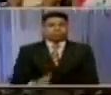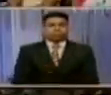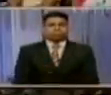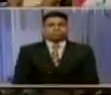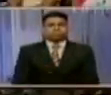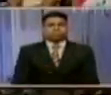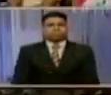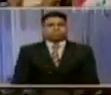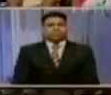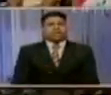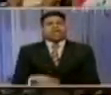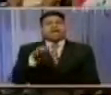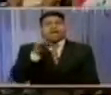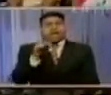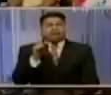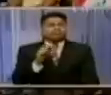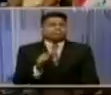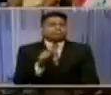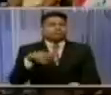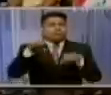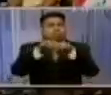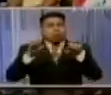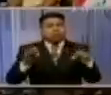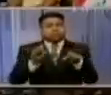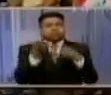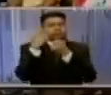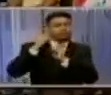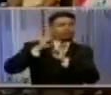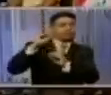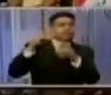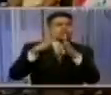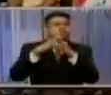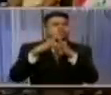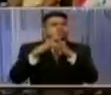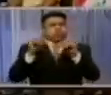Es con la educación que uno enfrenta todas las circunstancias.